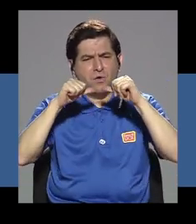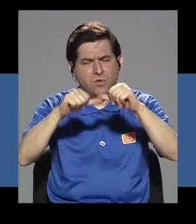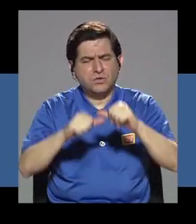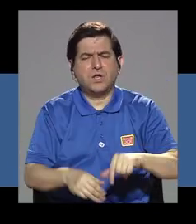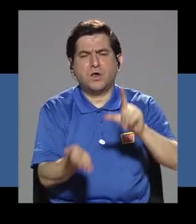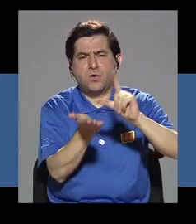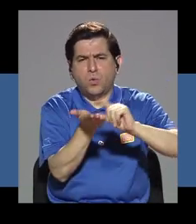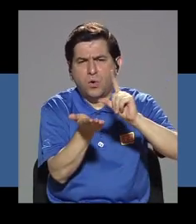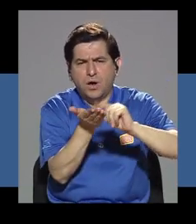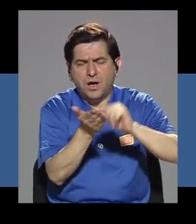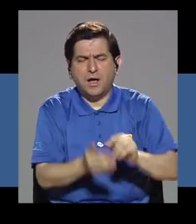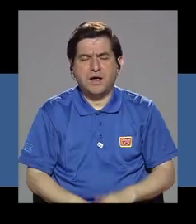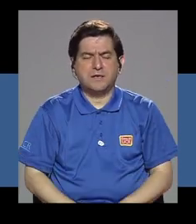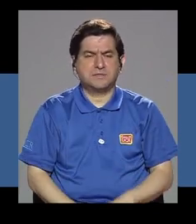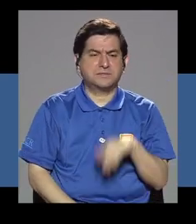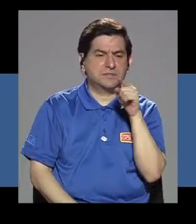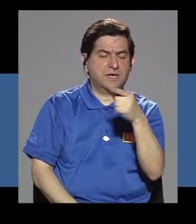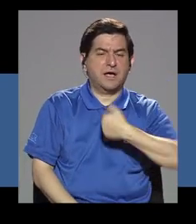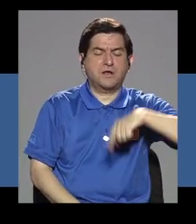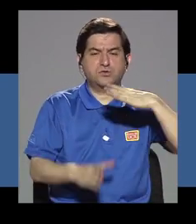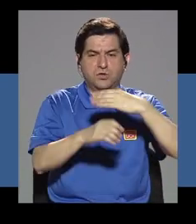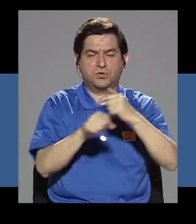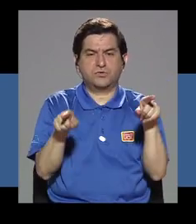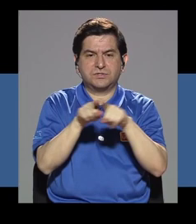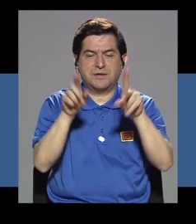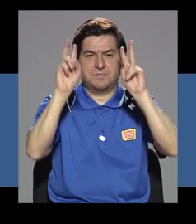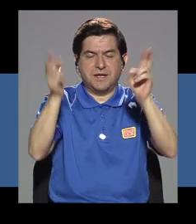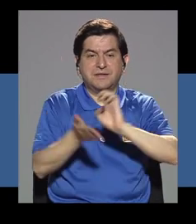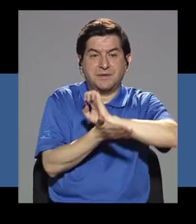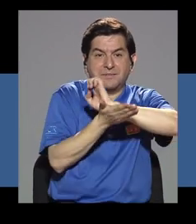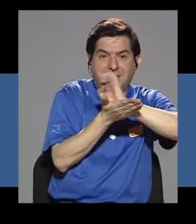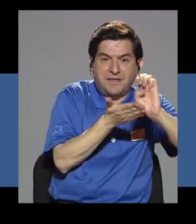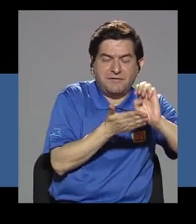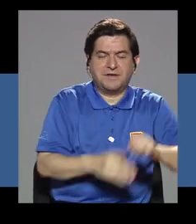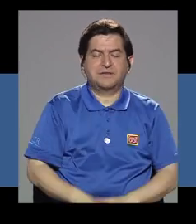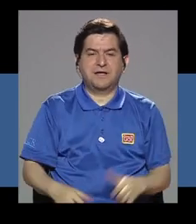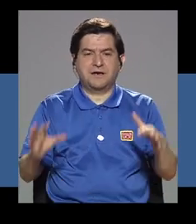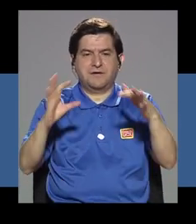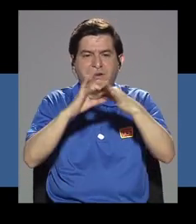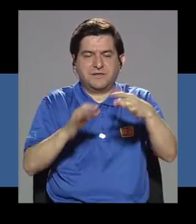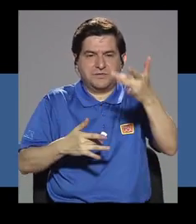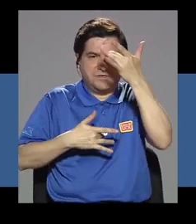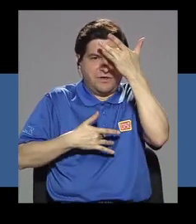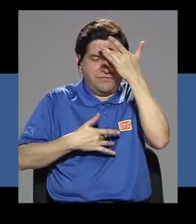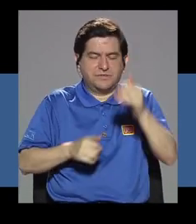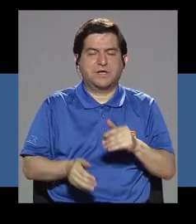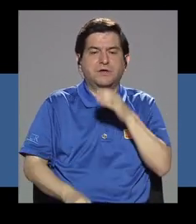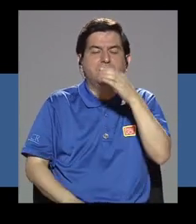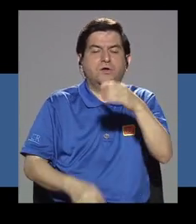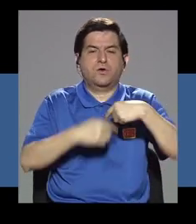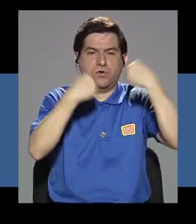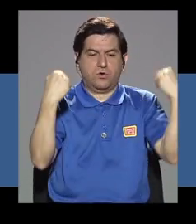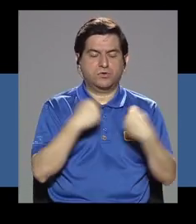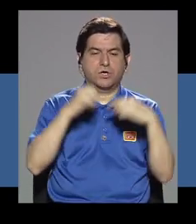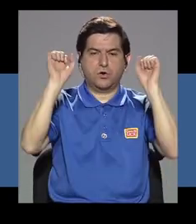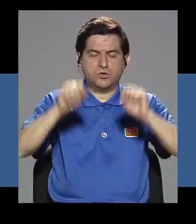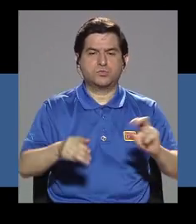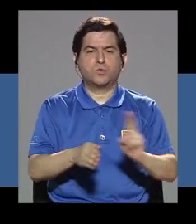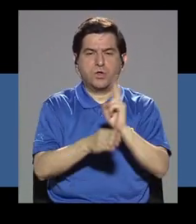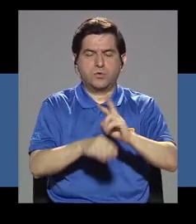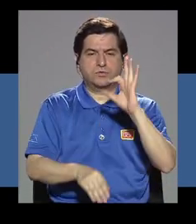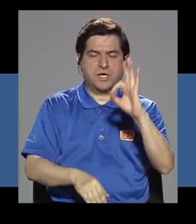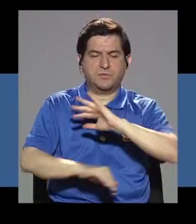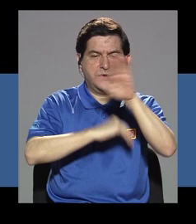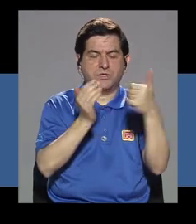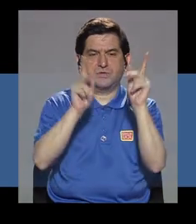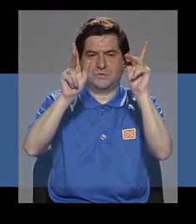constantemente publicaciones periódicas que hacemos, incluyendo el tema de prevención y de enfermedades y de consejos cardiovasculares que pueden ser de